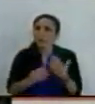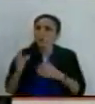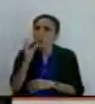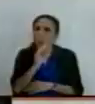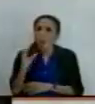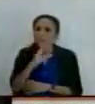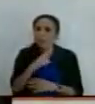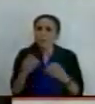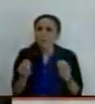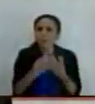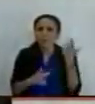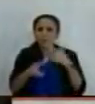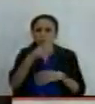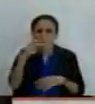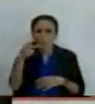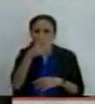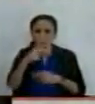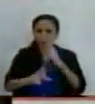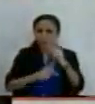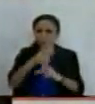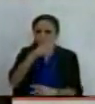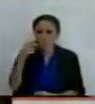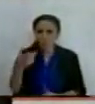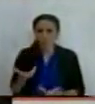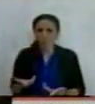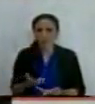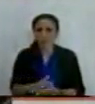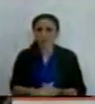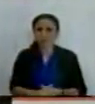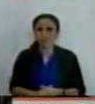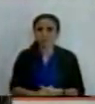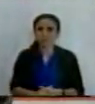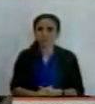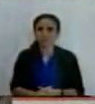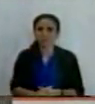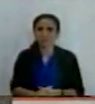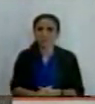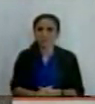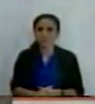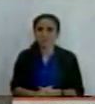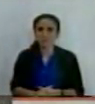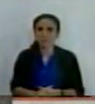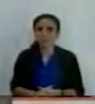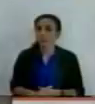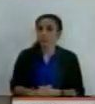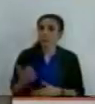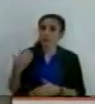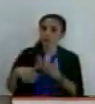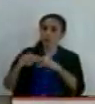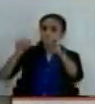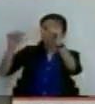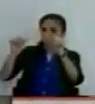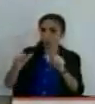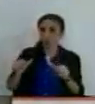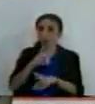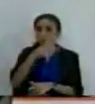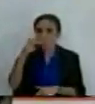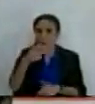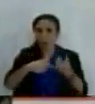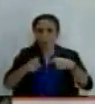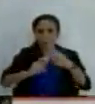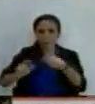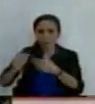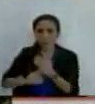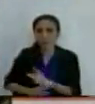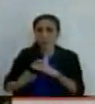mayor productora de droga en el mundo. ¿Cómo colaboró él con los carteles de narcotráfico cuando fue presidente para llevar a